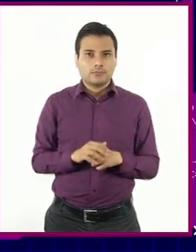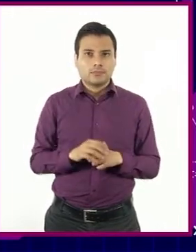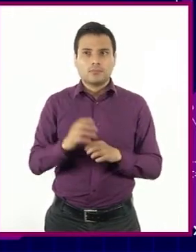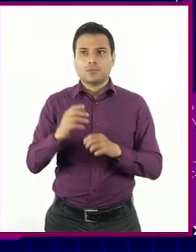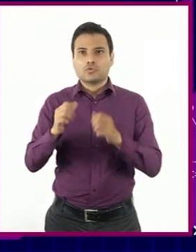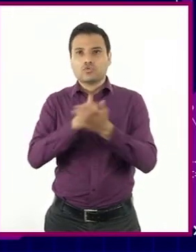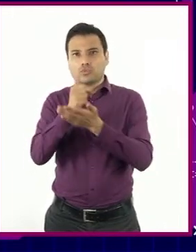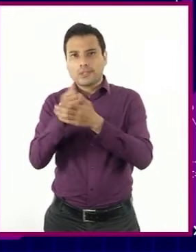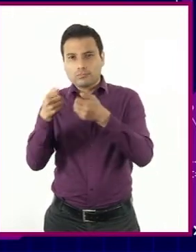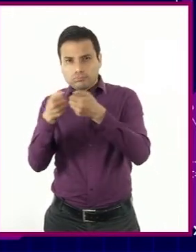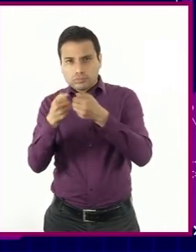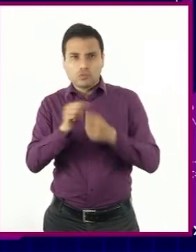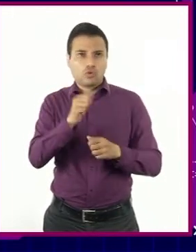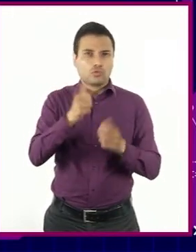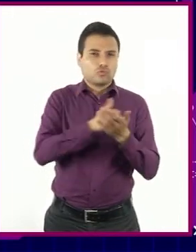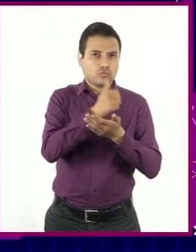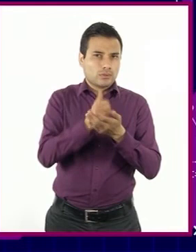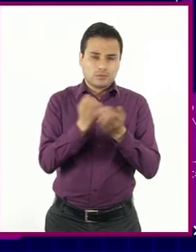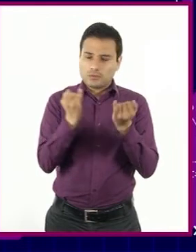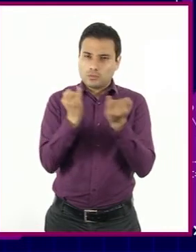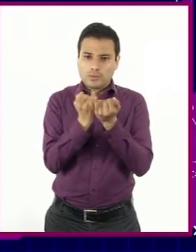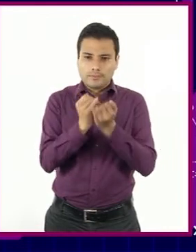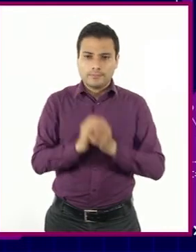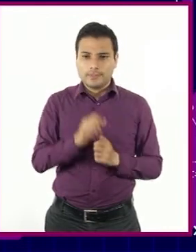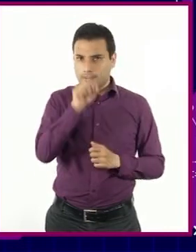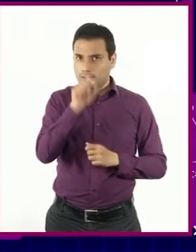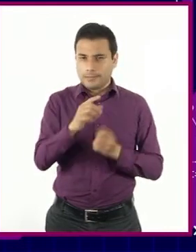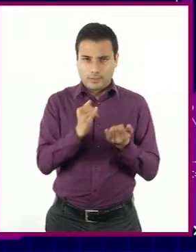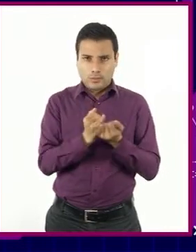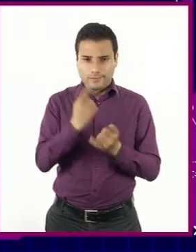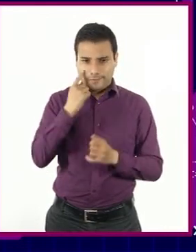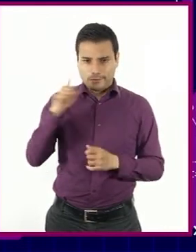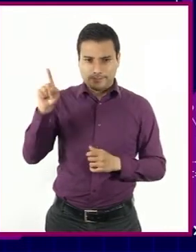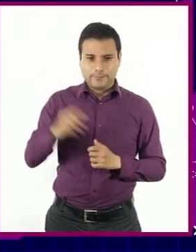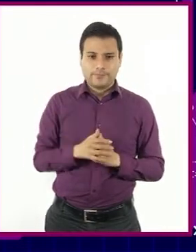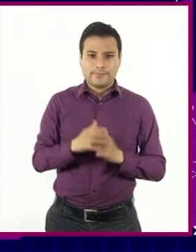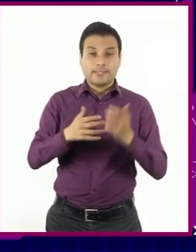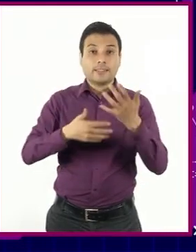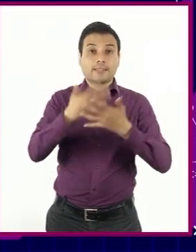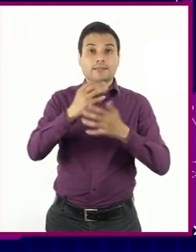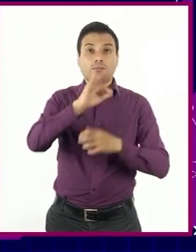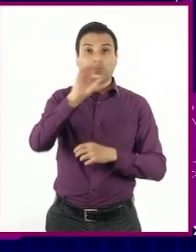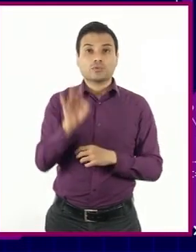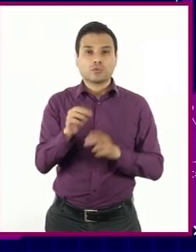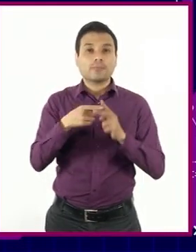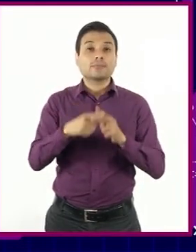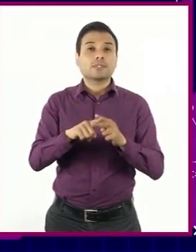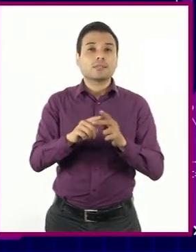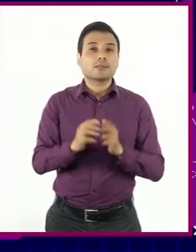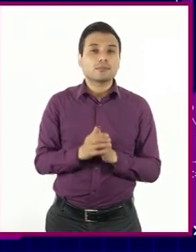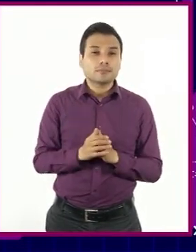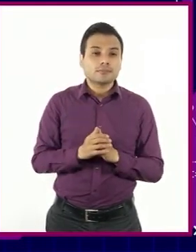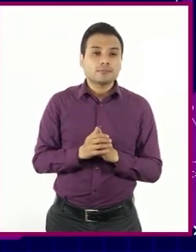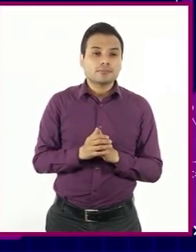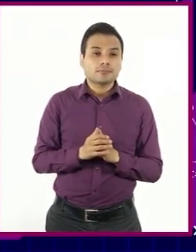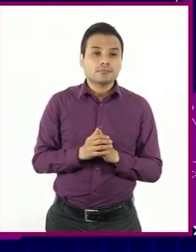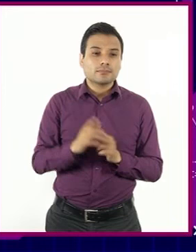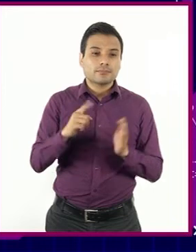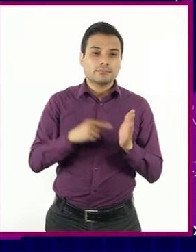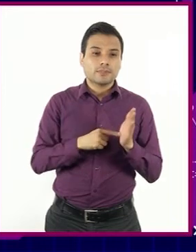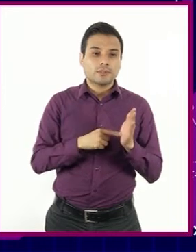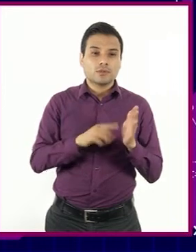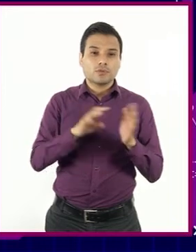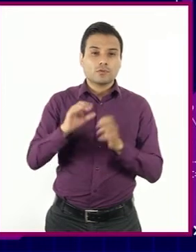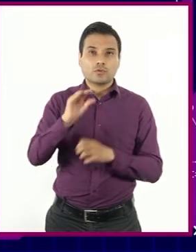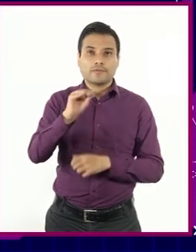homologaron. Igualmente, se lee que la tasa general era de 15% al inicio del periodo de análisis, que